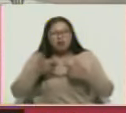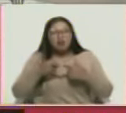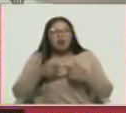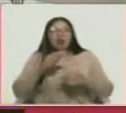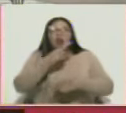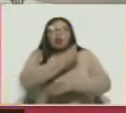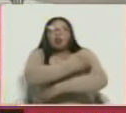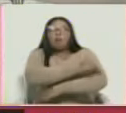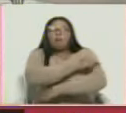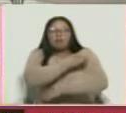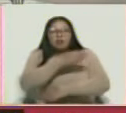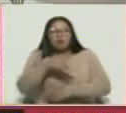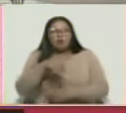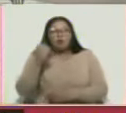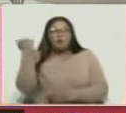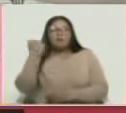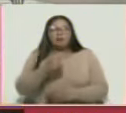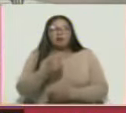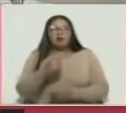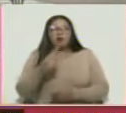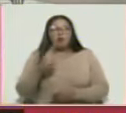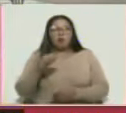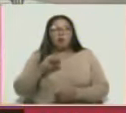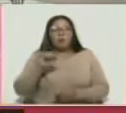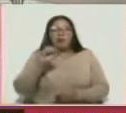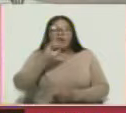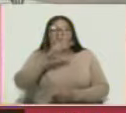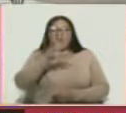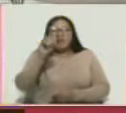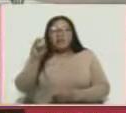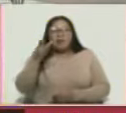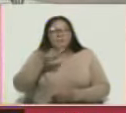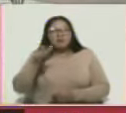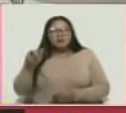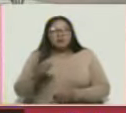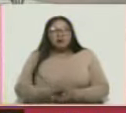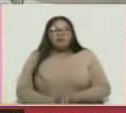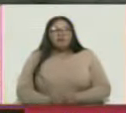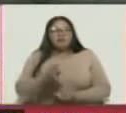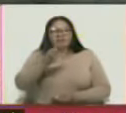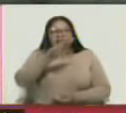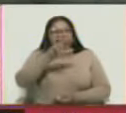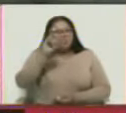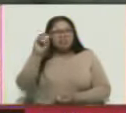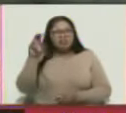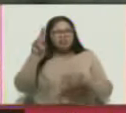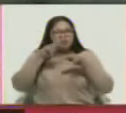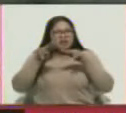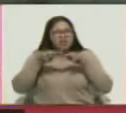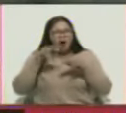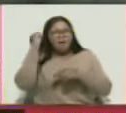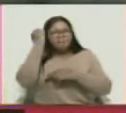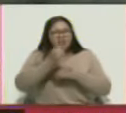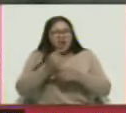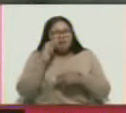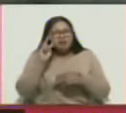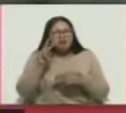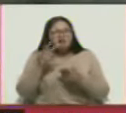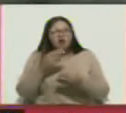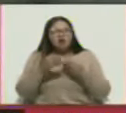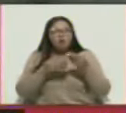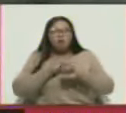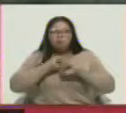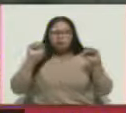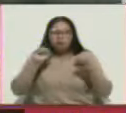la Franja de Gaza, donde mataron en un solo golpe 500 personas, entre ellos 300 niños. Y hemos visto las imágenes del